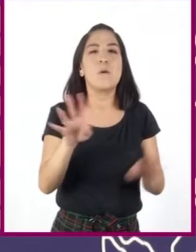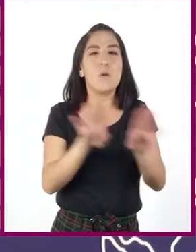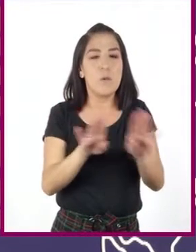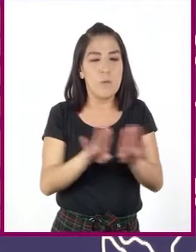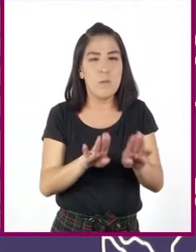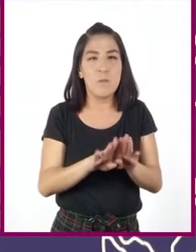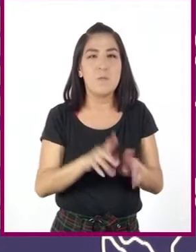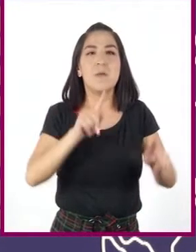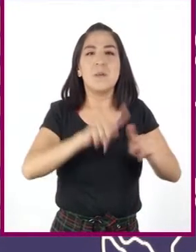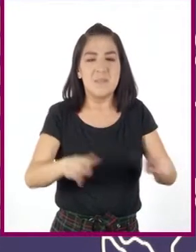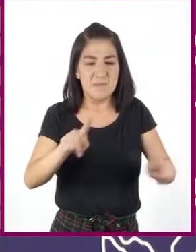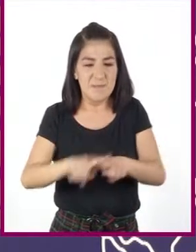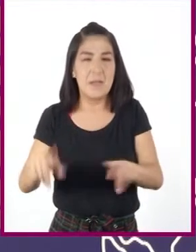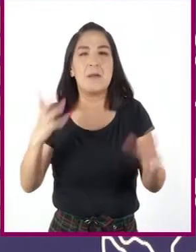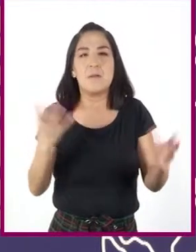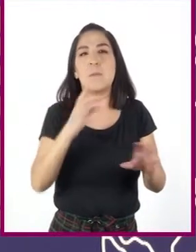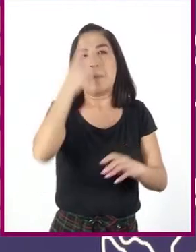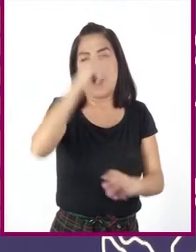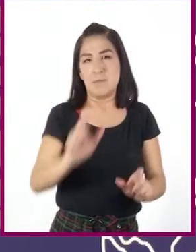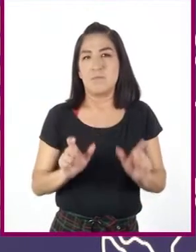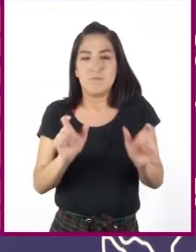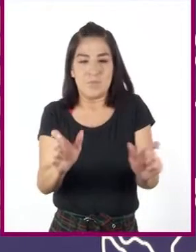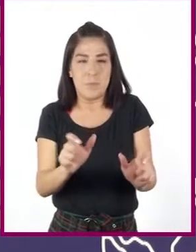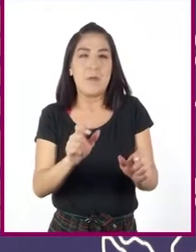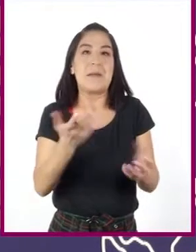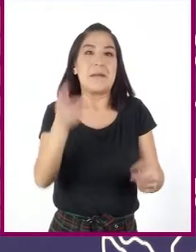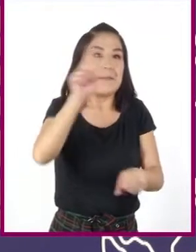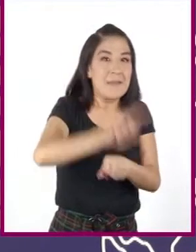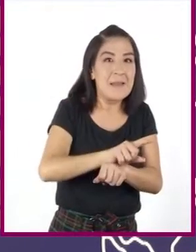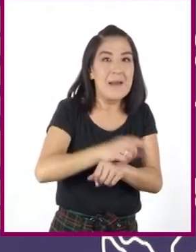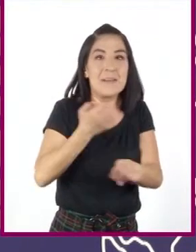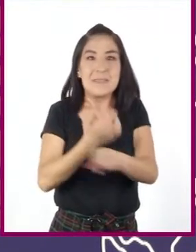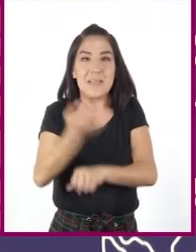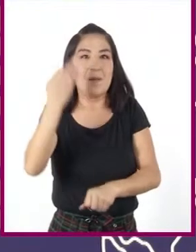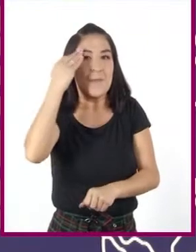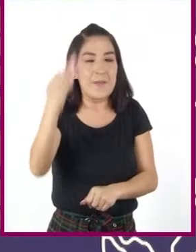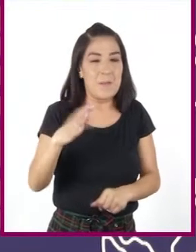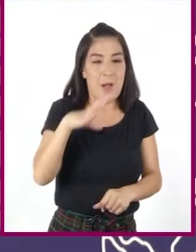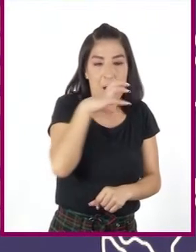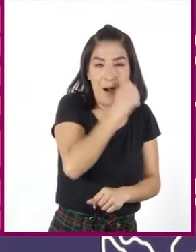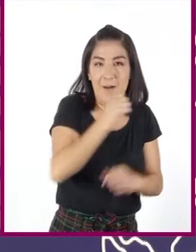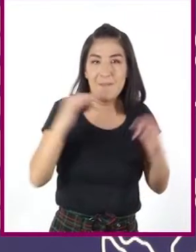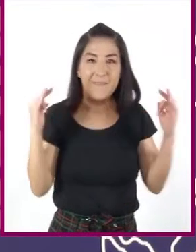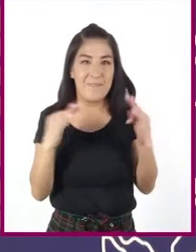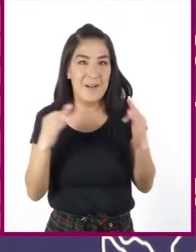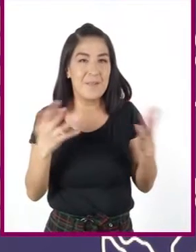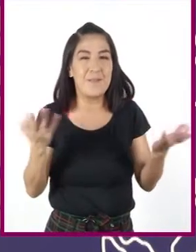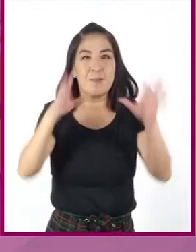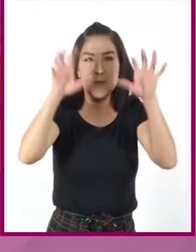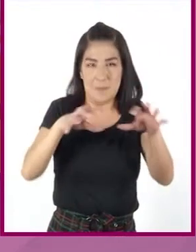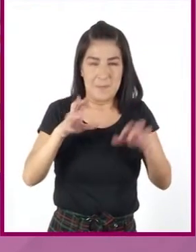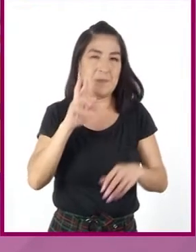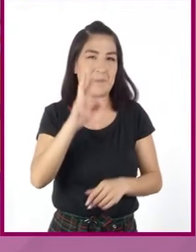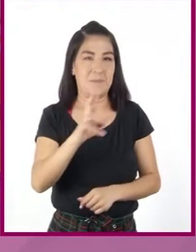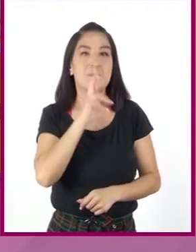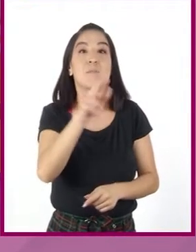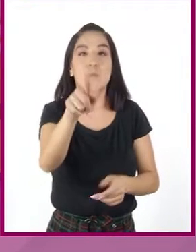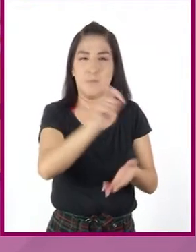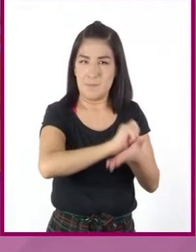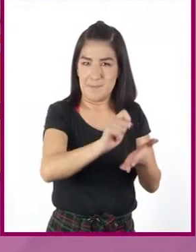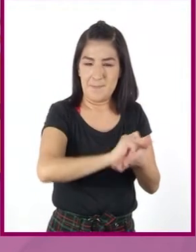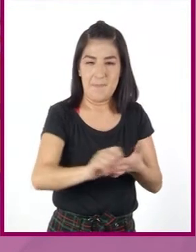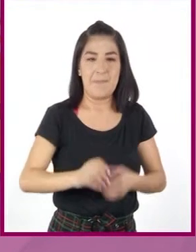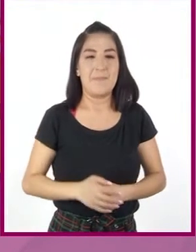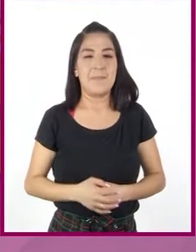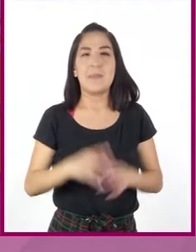objetos que nos protegen según el estado del tiempo y contesten con la opción más adecuada. ¿En qué tipo